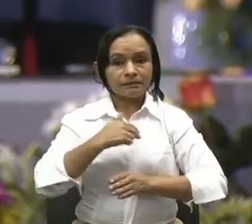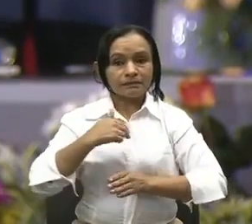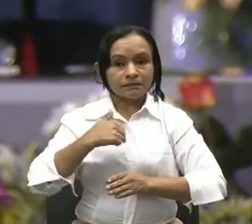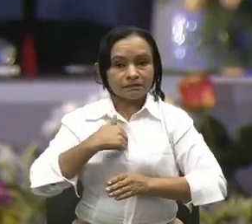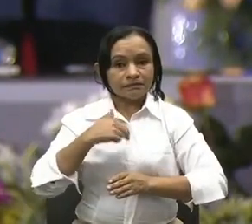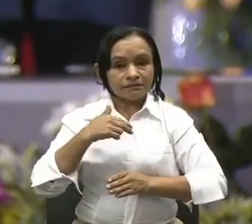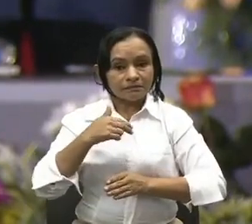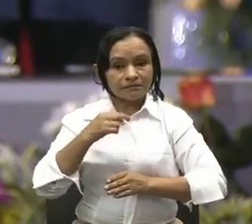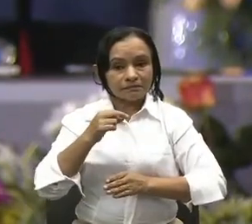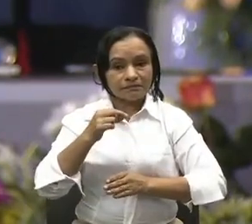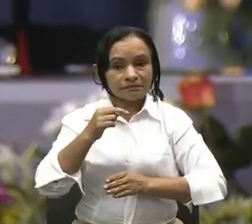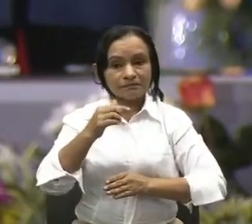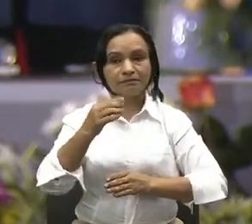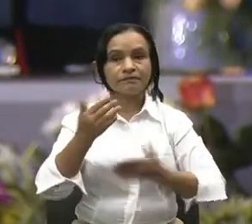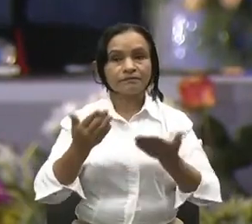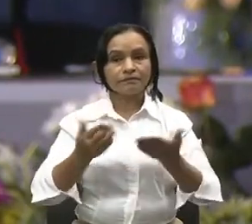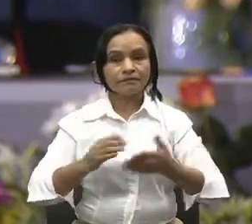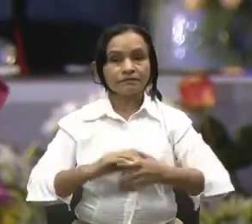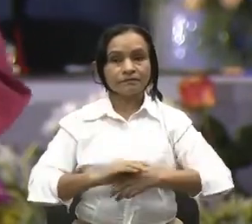y